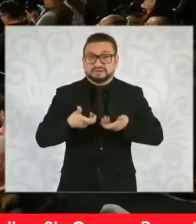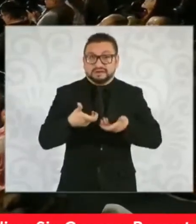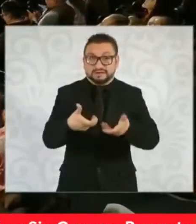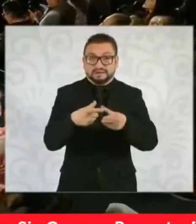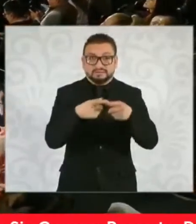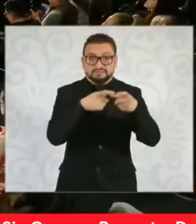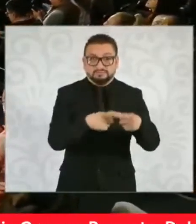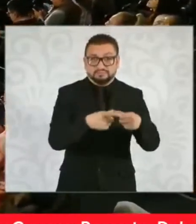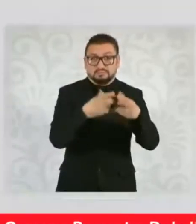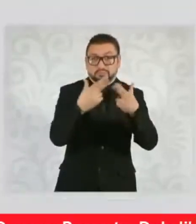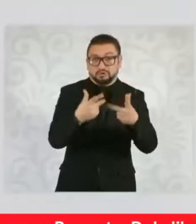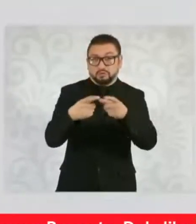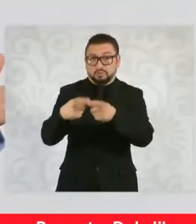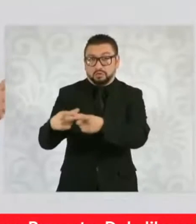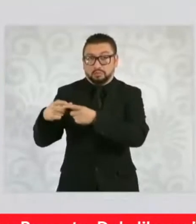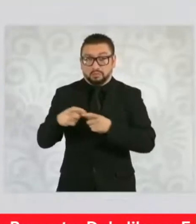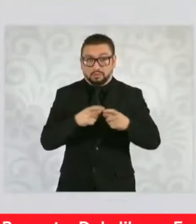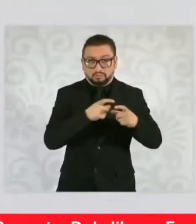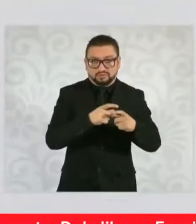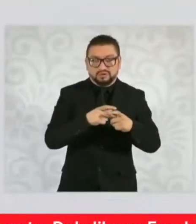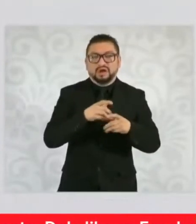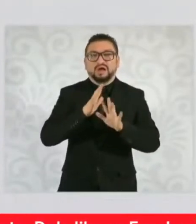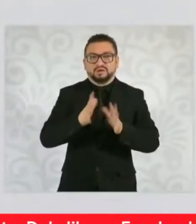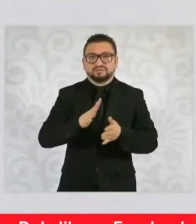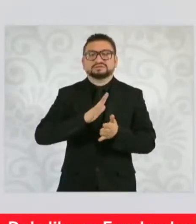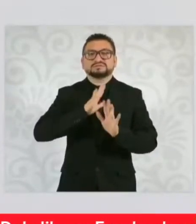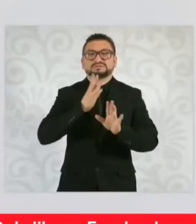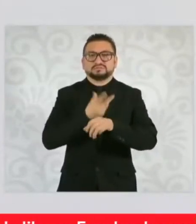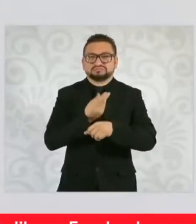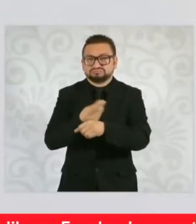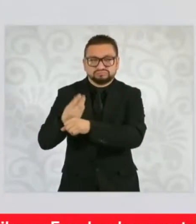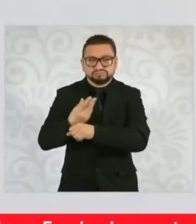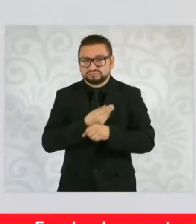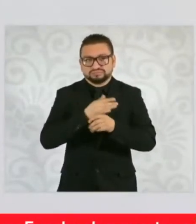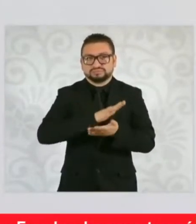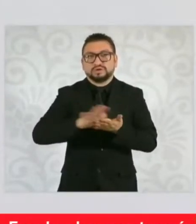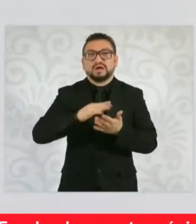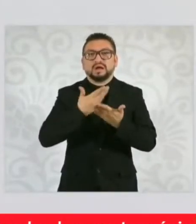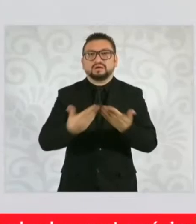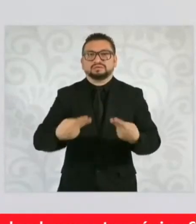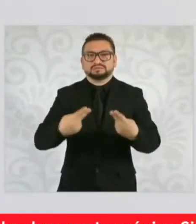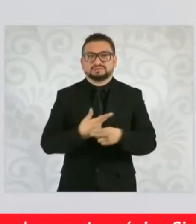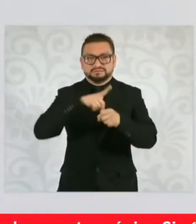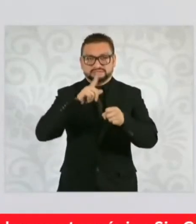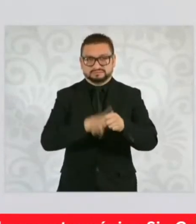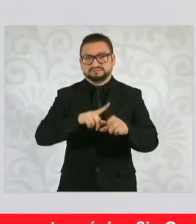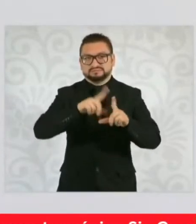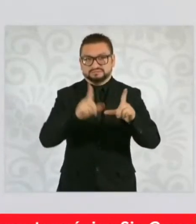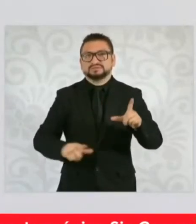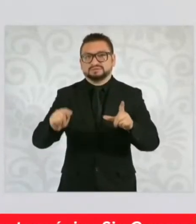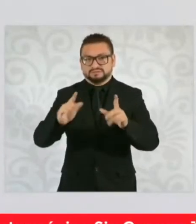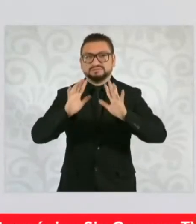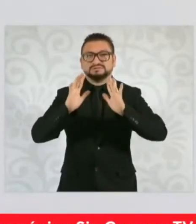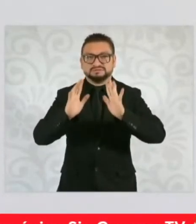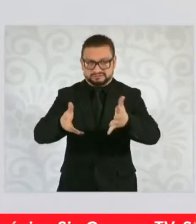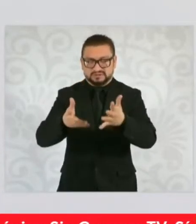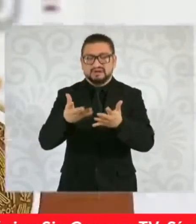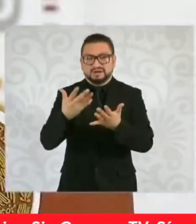baches. Entonces, lo traemos a nivel nacional, como lo expliqué ayer, se está licitando